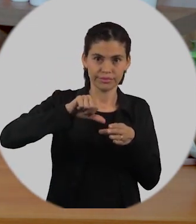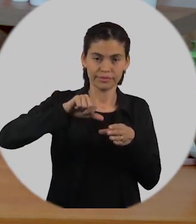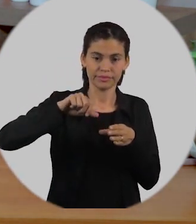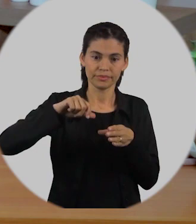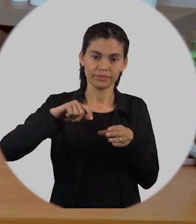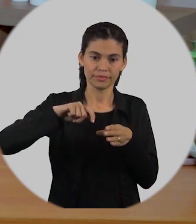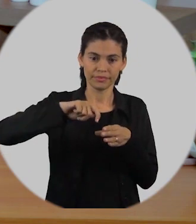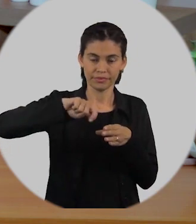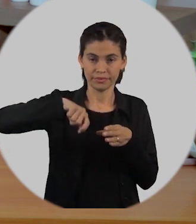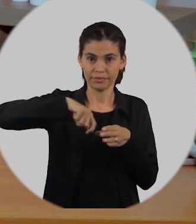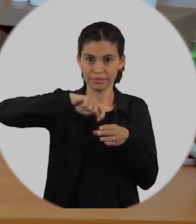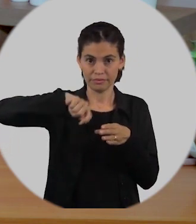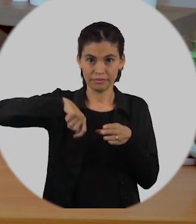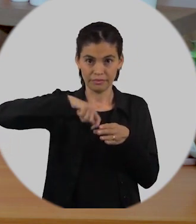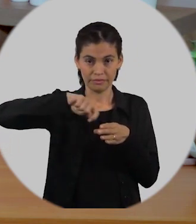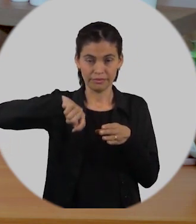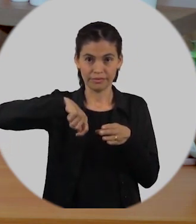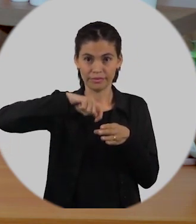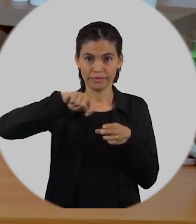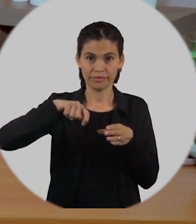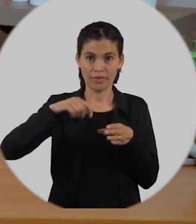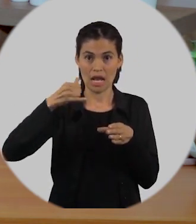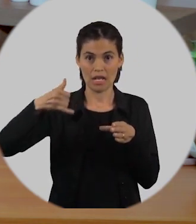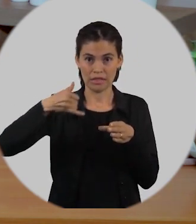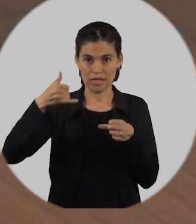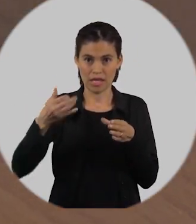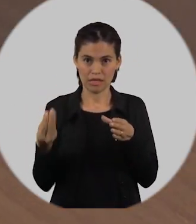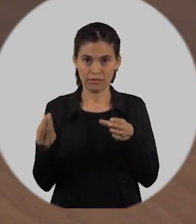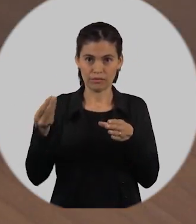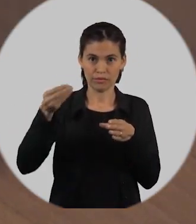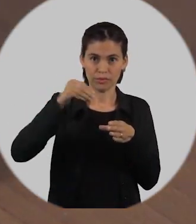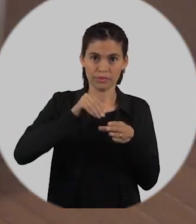Aplicamos el aceite de almendras.